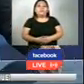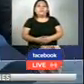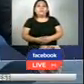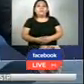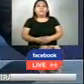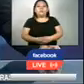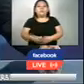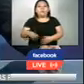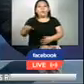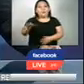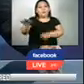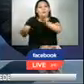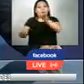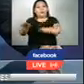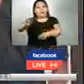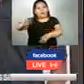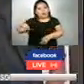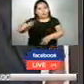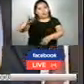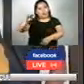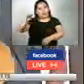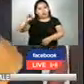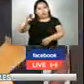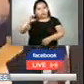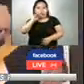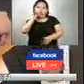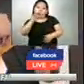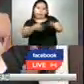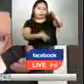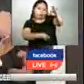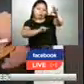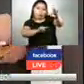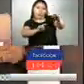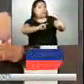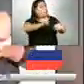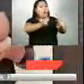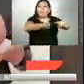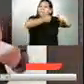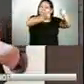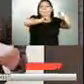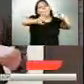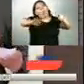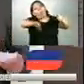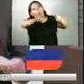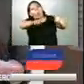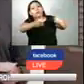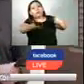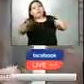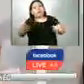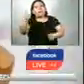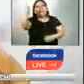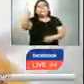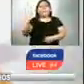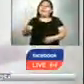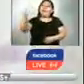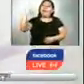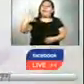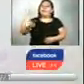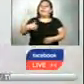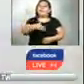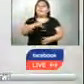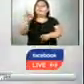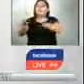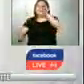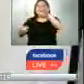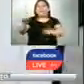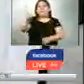El juzgado segundo de instrucción resolvió otorgar medidas sustitutivas a la detención al exministro de Justicia y Seguridad Pública, Mauricio